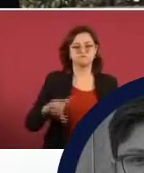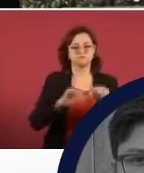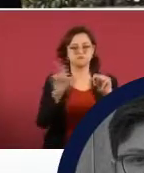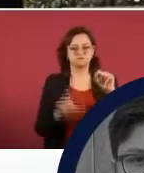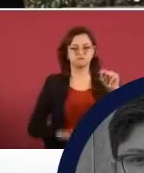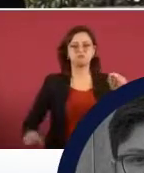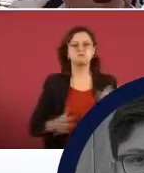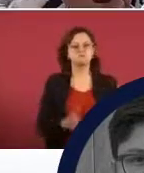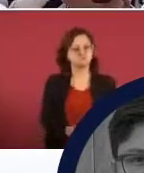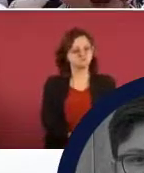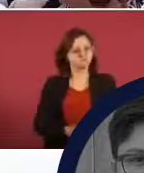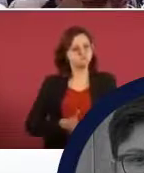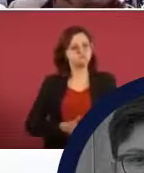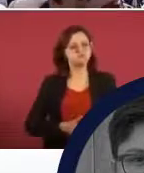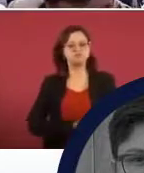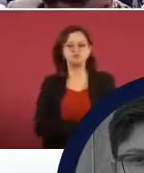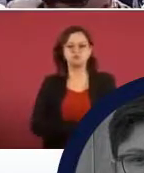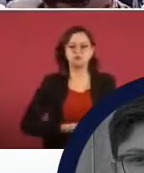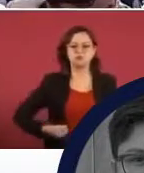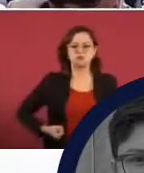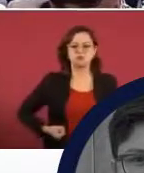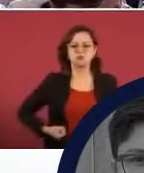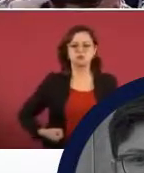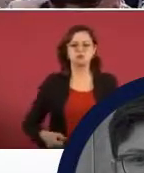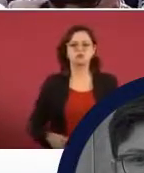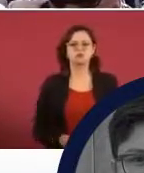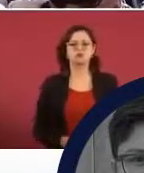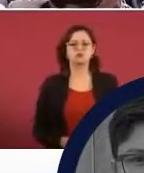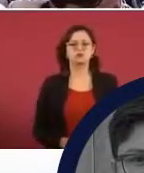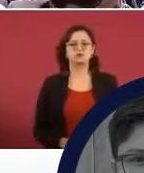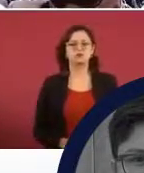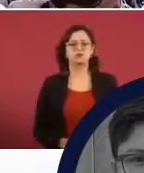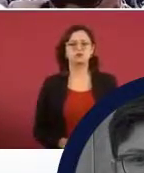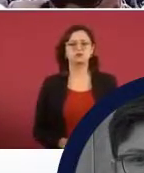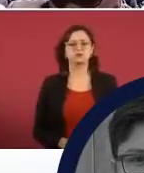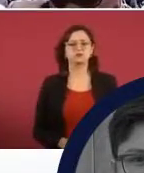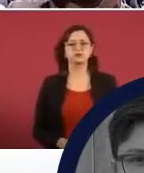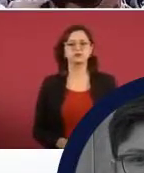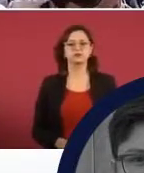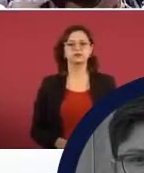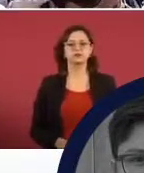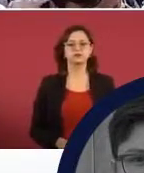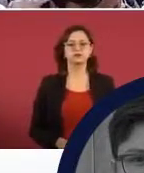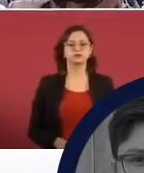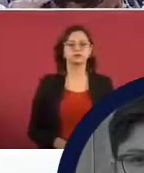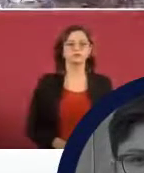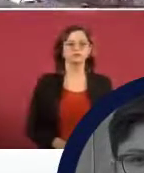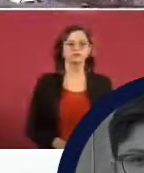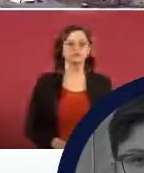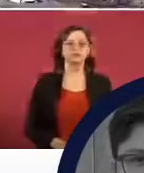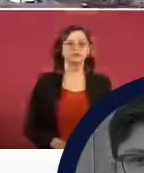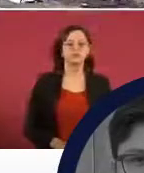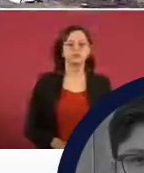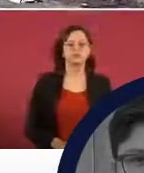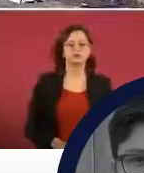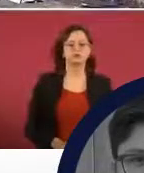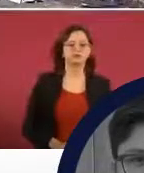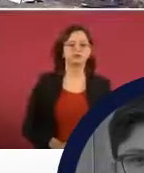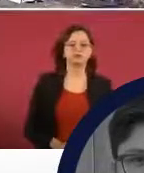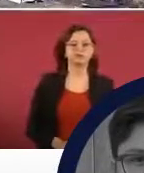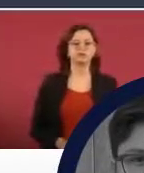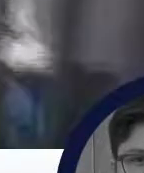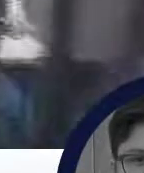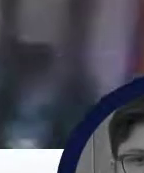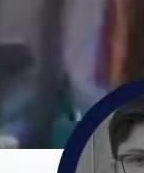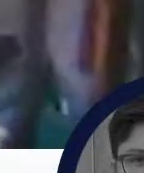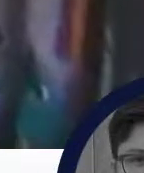los mexicanos aprueban y respaldarían la ratificación del presidente López Obrador, en el país político, en el